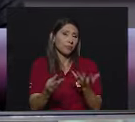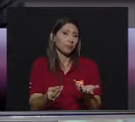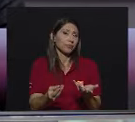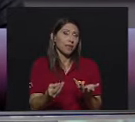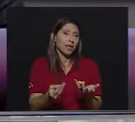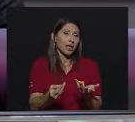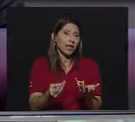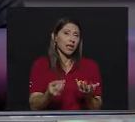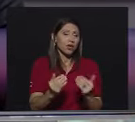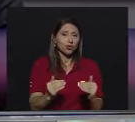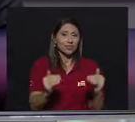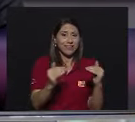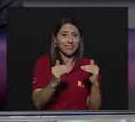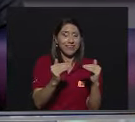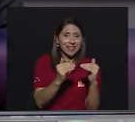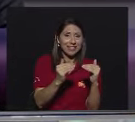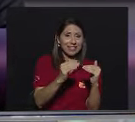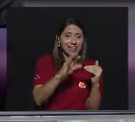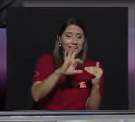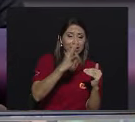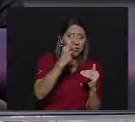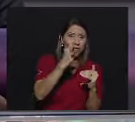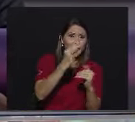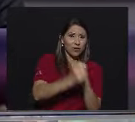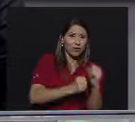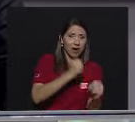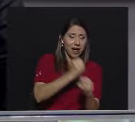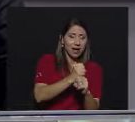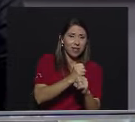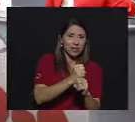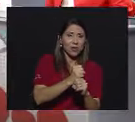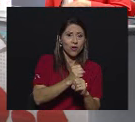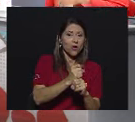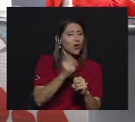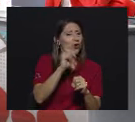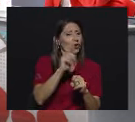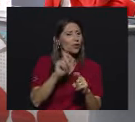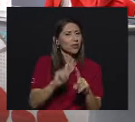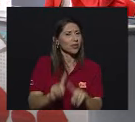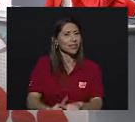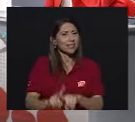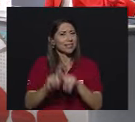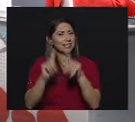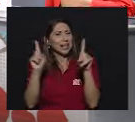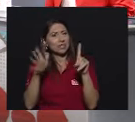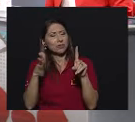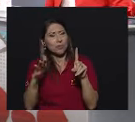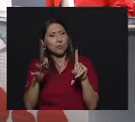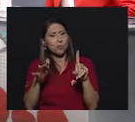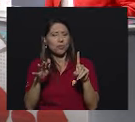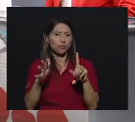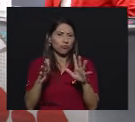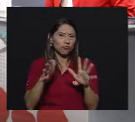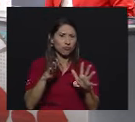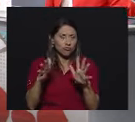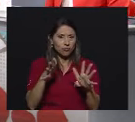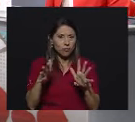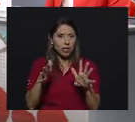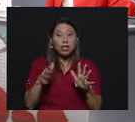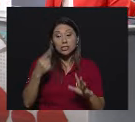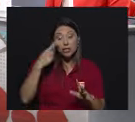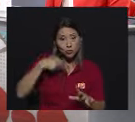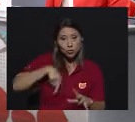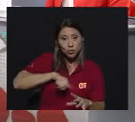año, no son tan distantes, rondan como un 56%. Y cuando vamos a ver si eventualmente como